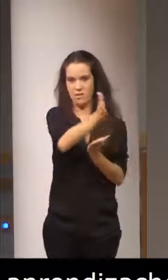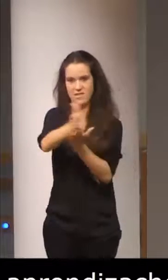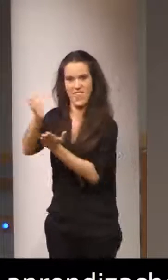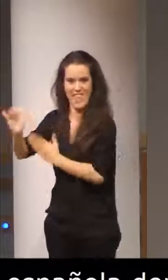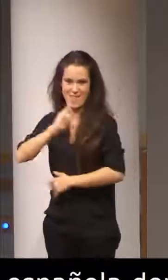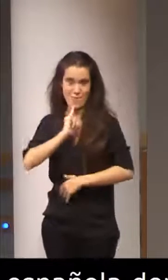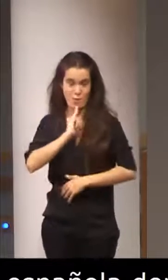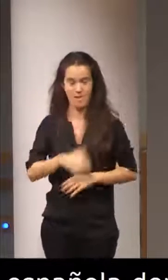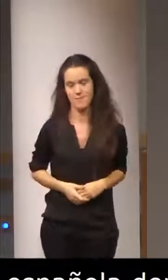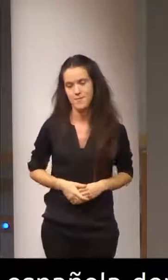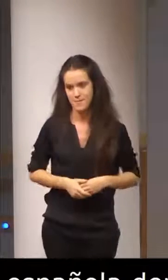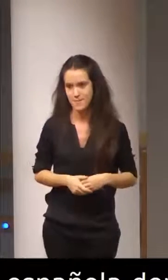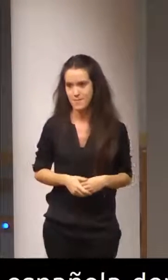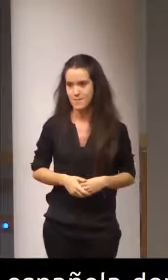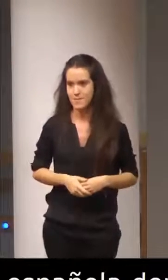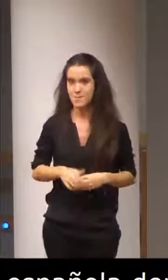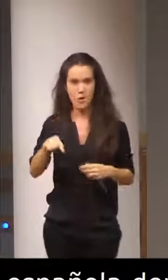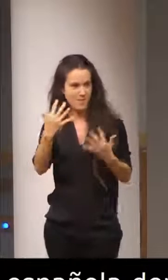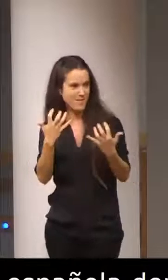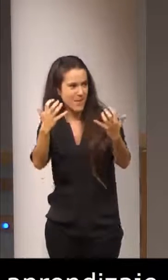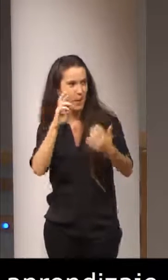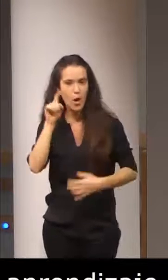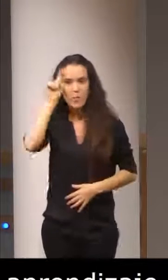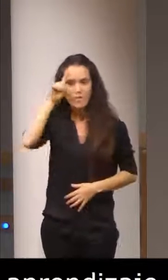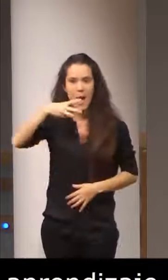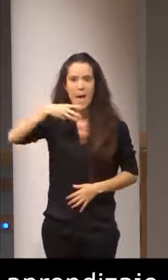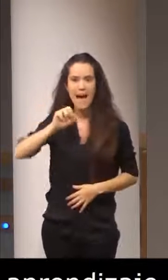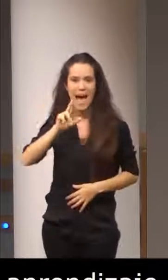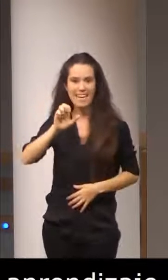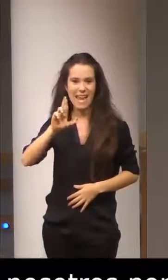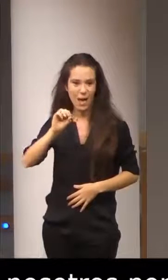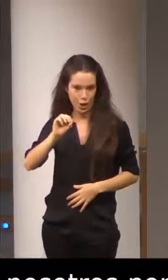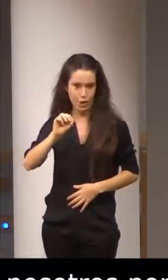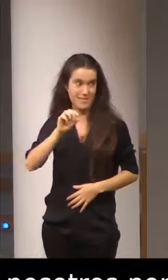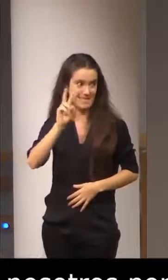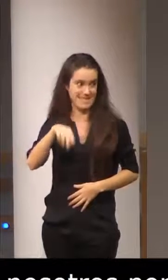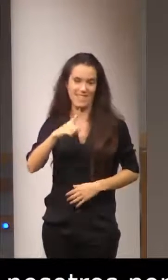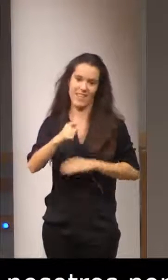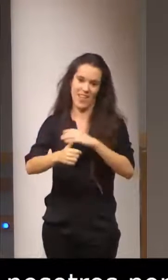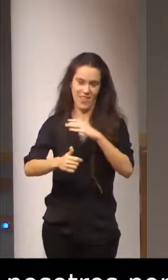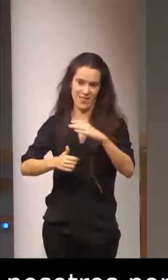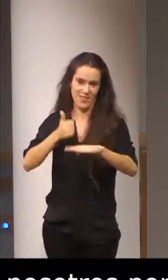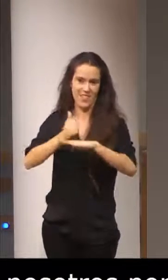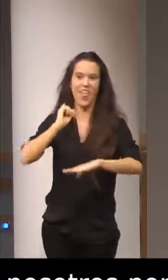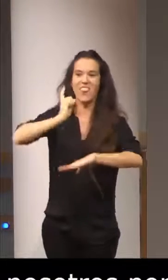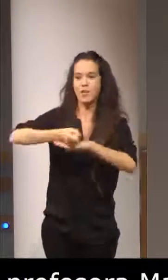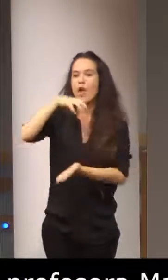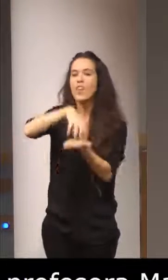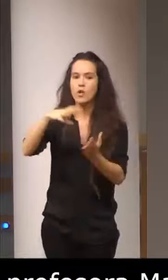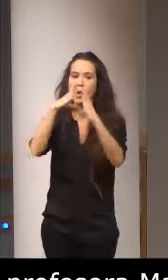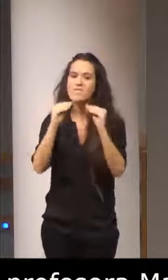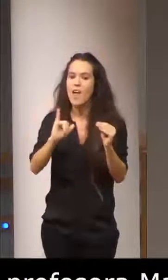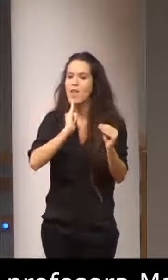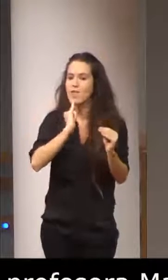está aquí con nosotros por allí en el público veo a la profesora Marrero Victoria Marrero que es la directora del centro universitario de